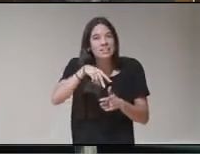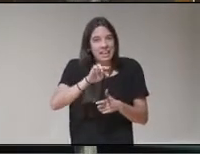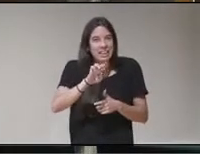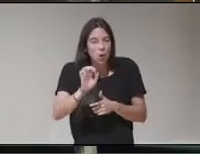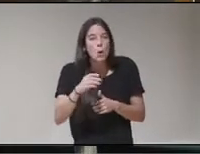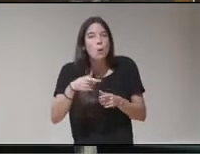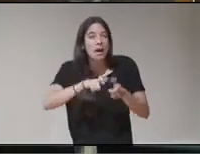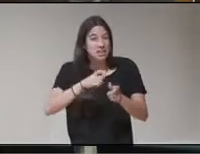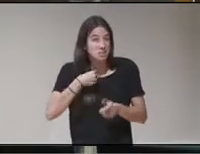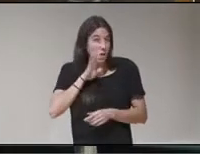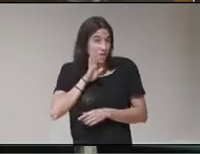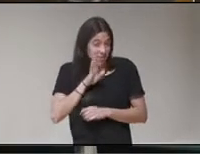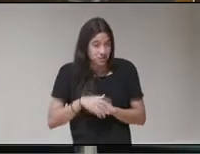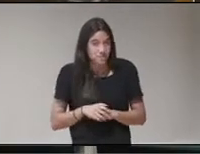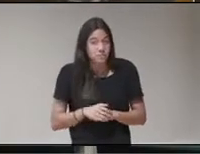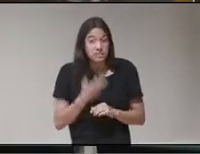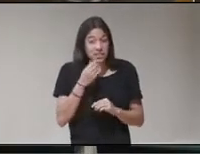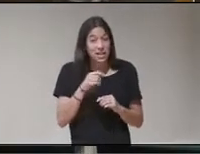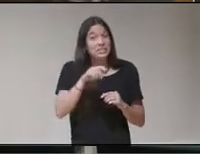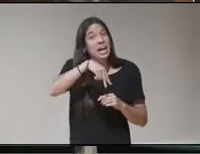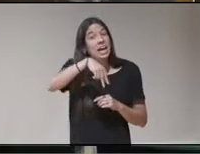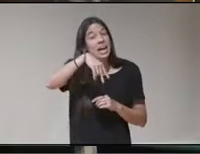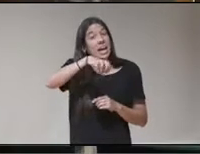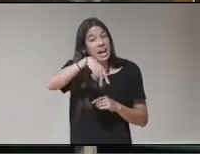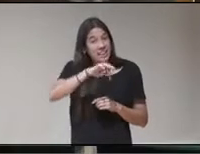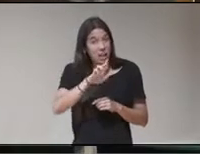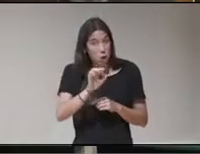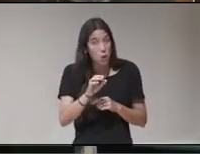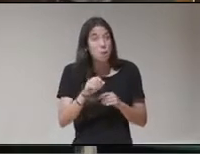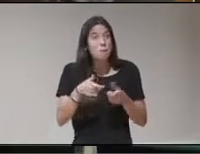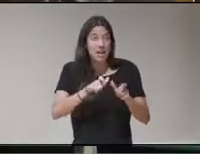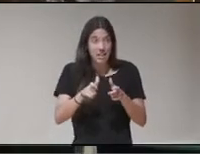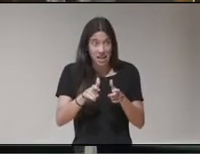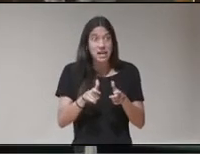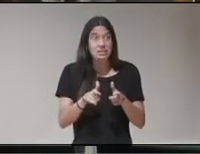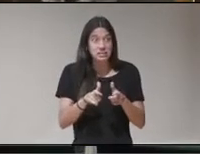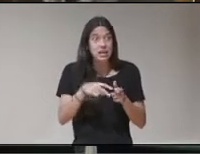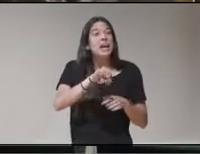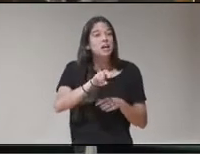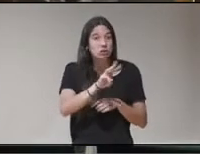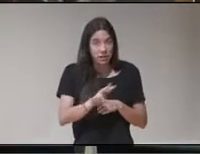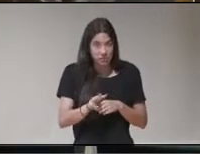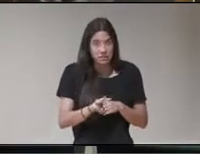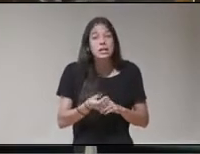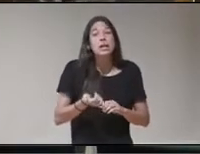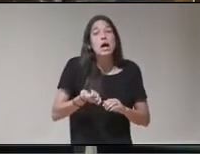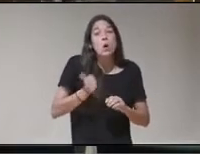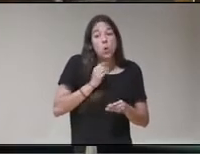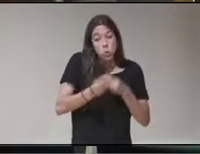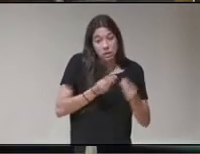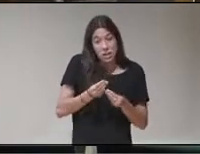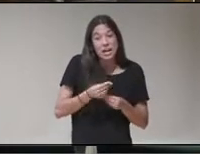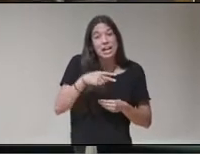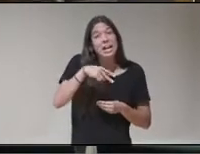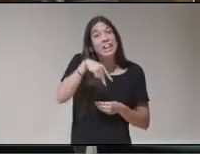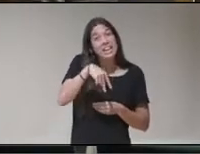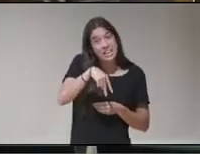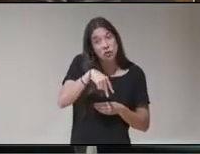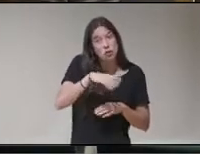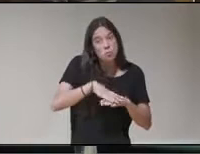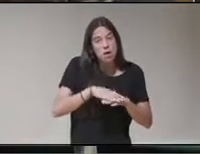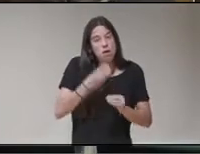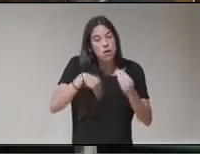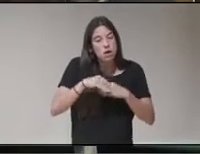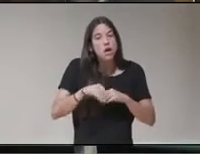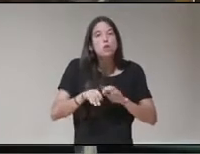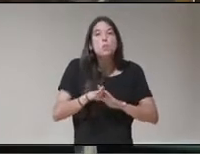bien, si las enterobacterias utilizan el nitrato como aceptor final de electrones en un proceso de respiración